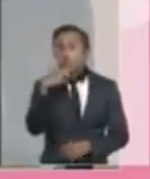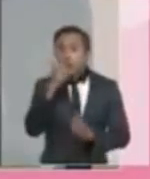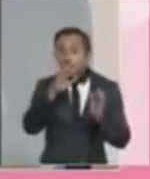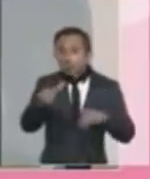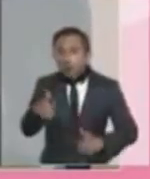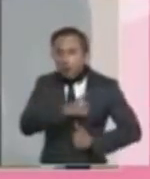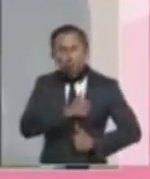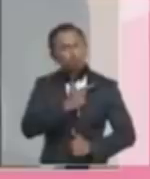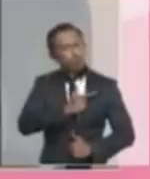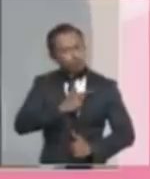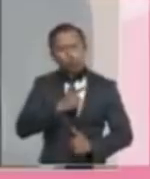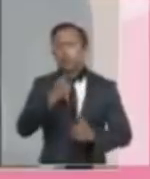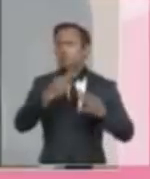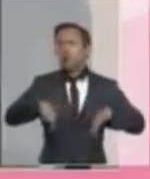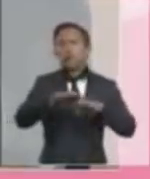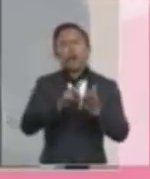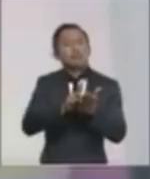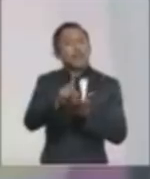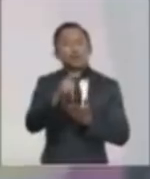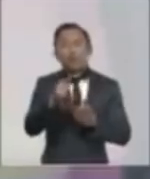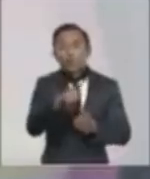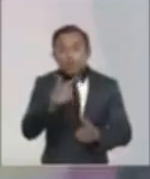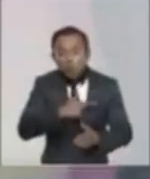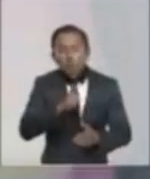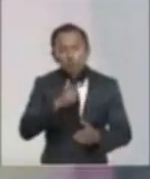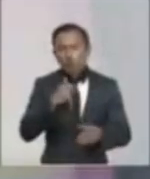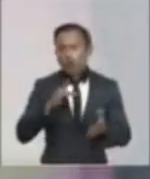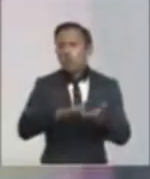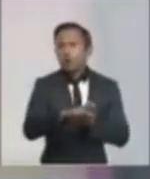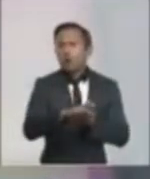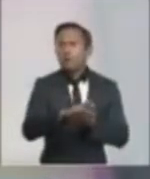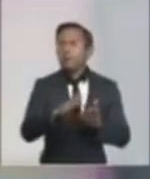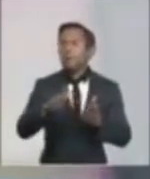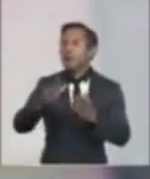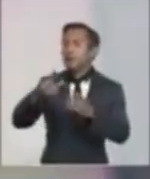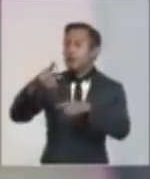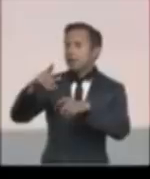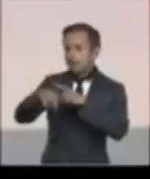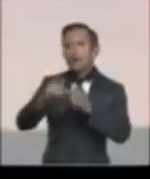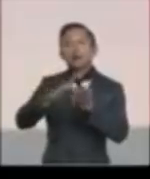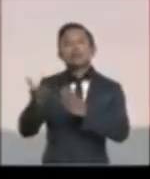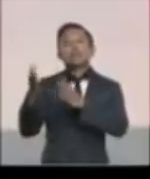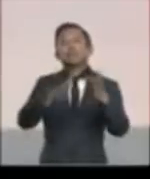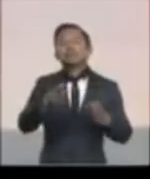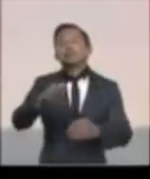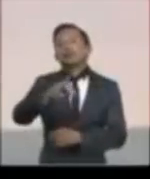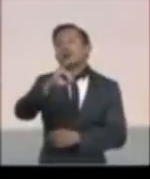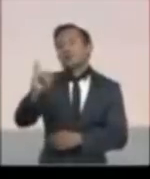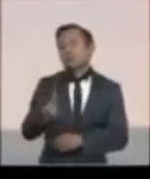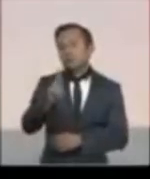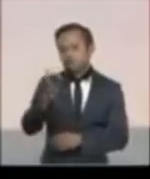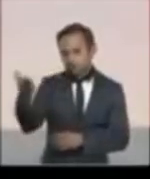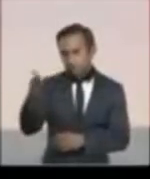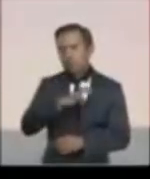apoyar en su vocación. Gracias. Gracias, candidato. Réplica del ingeniero Jaime Rodríguez Calderón. Referente a esto,